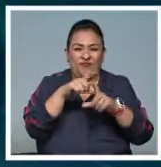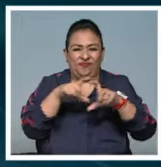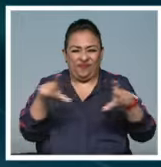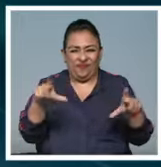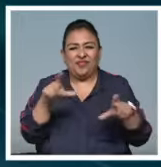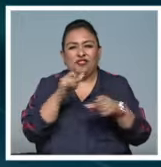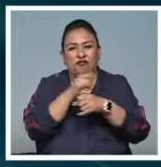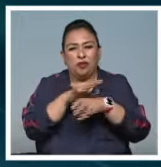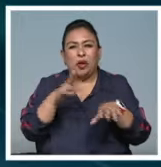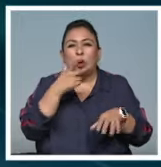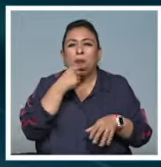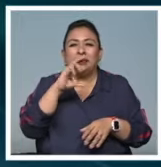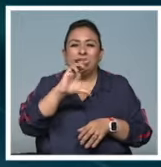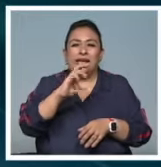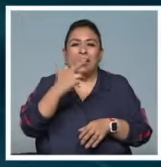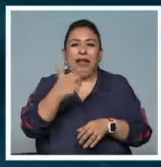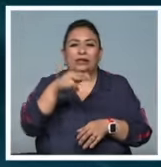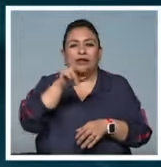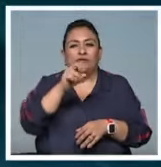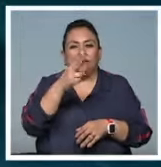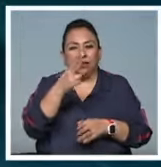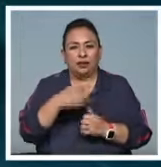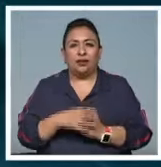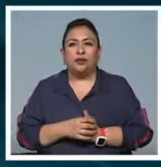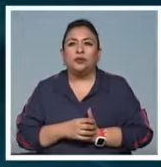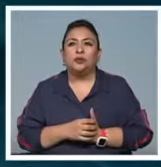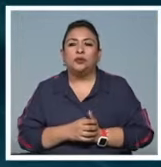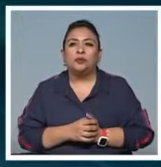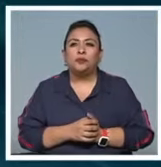César H. Meléndez, Noticias 22.